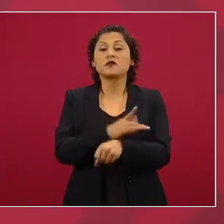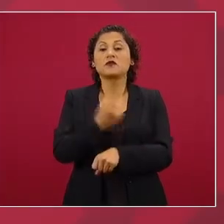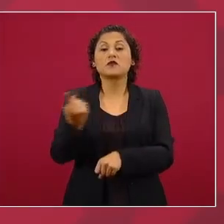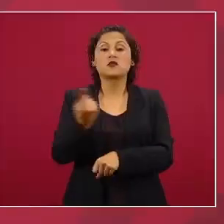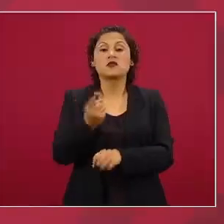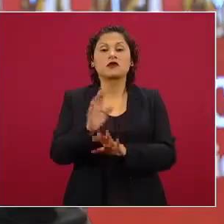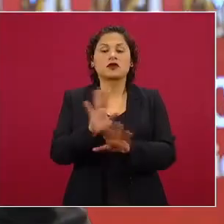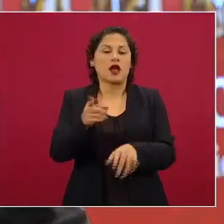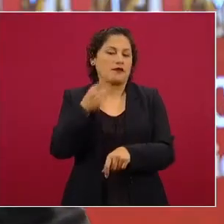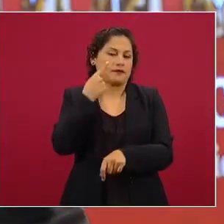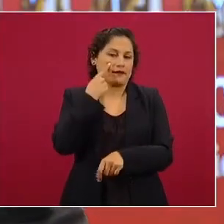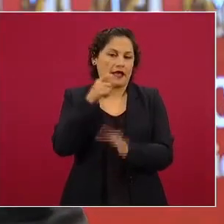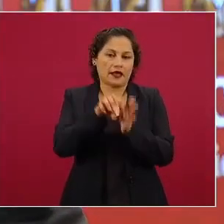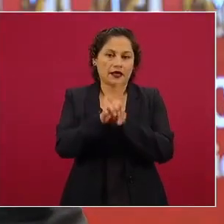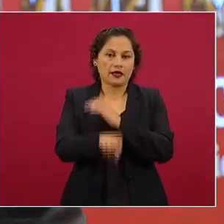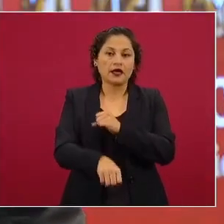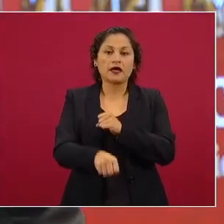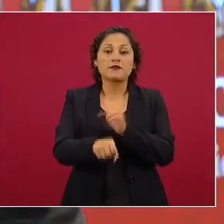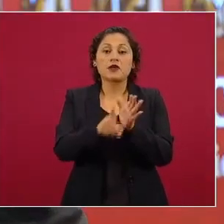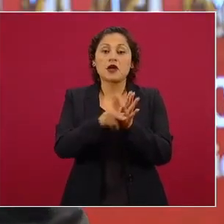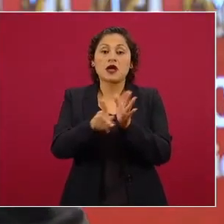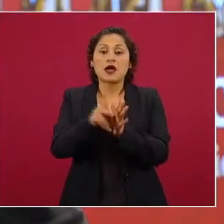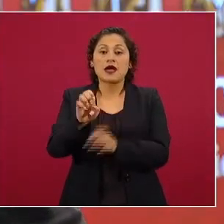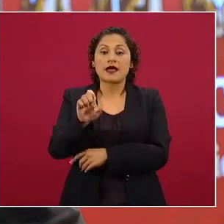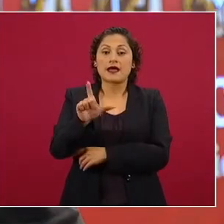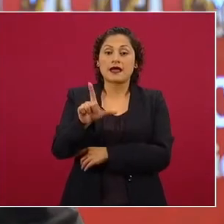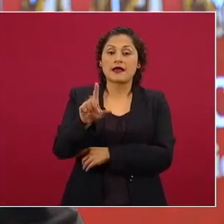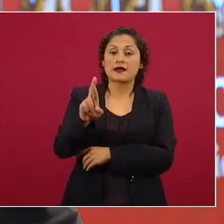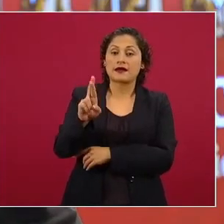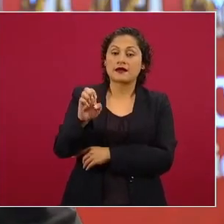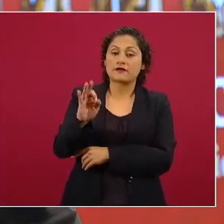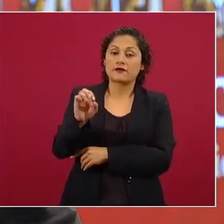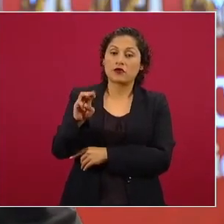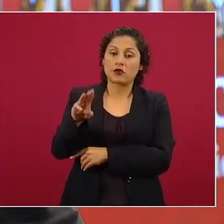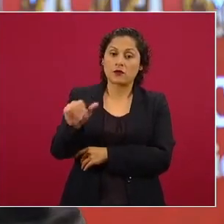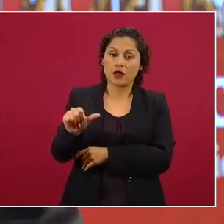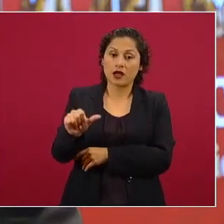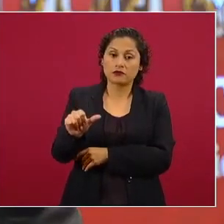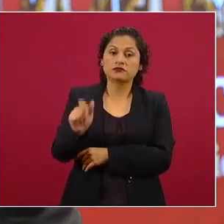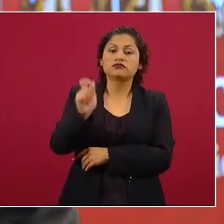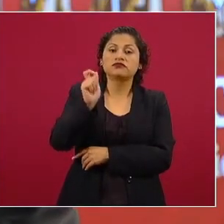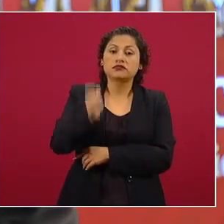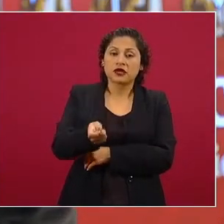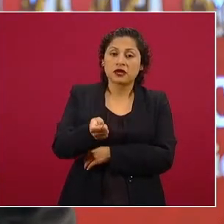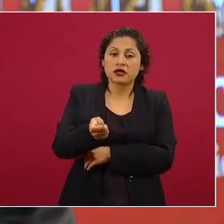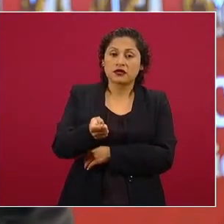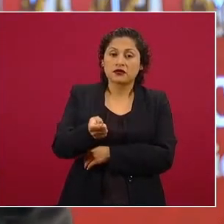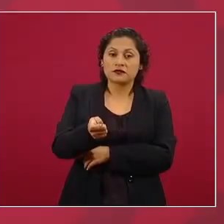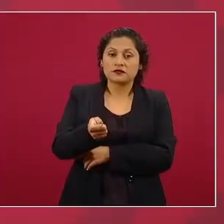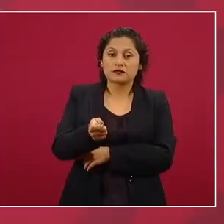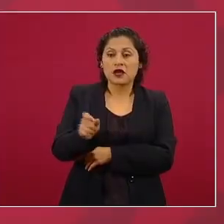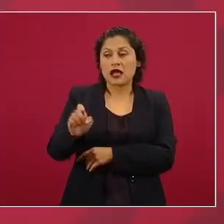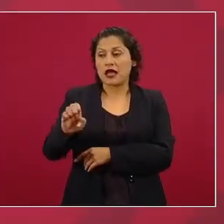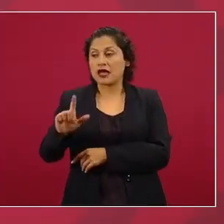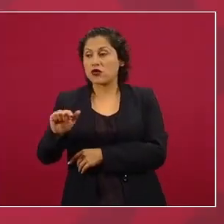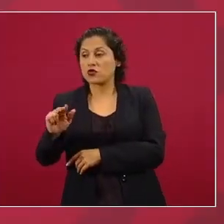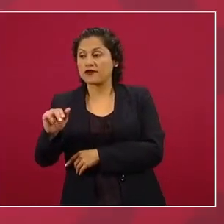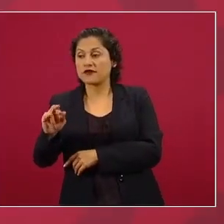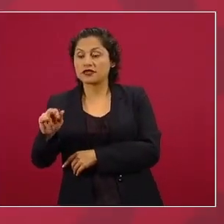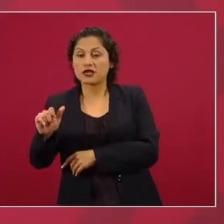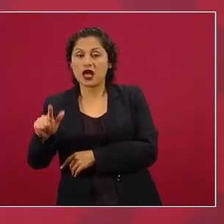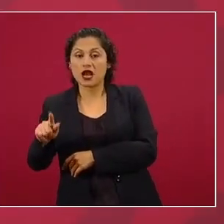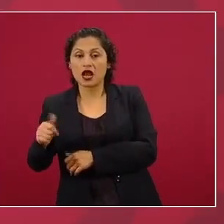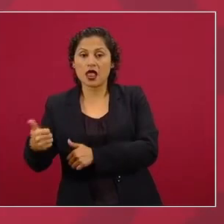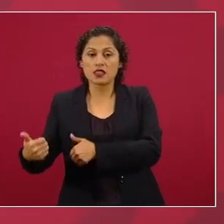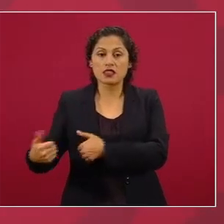clientela del Reforma pues Pues no se la va a quitar el Universal, ni se la va a quitar el Excelsior,